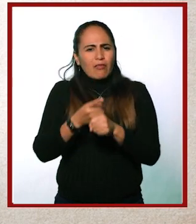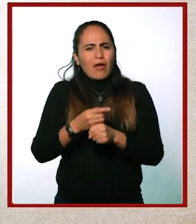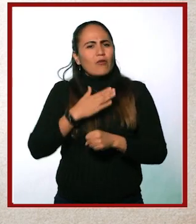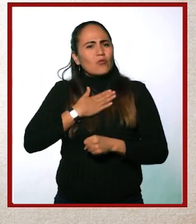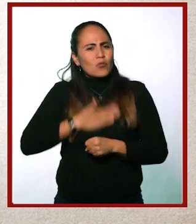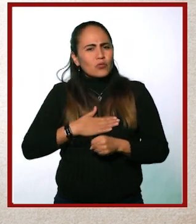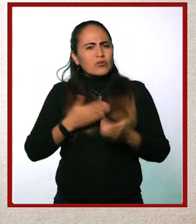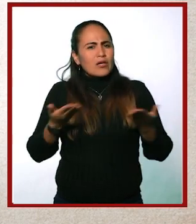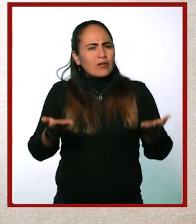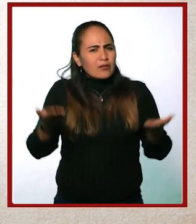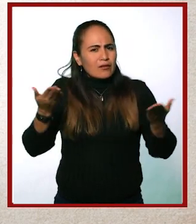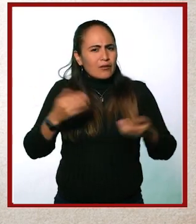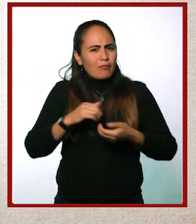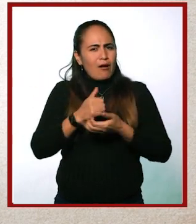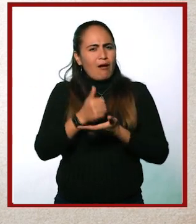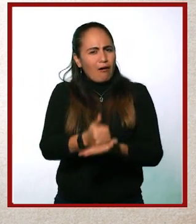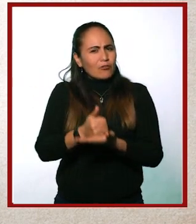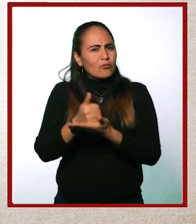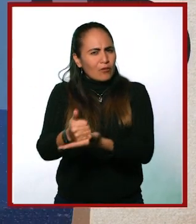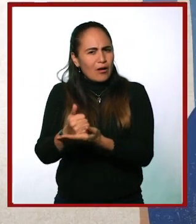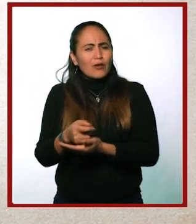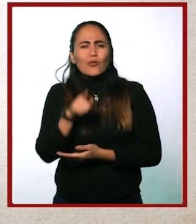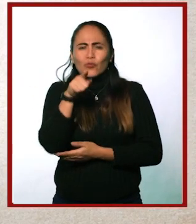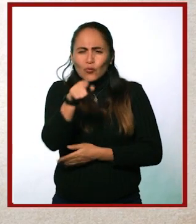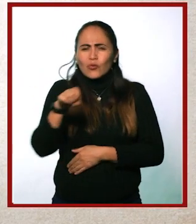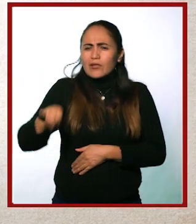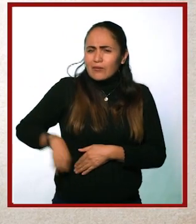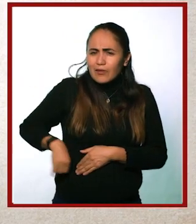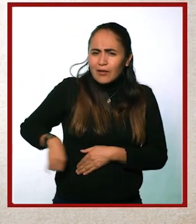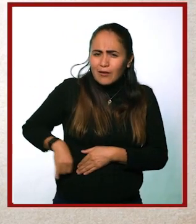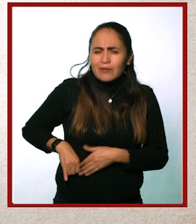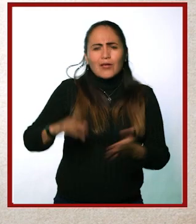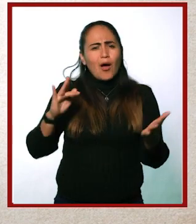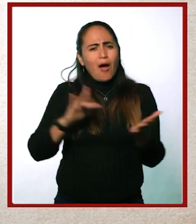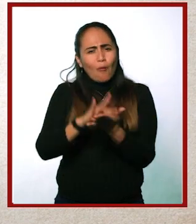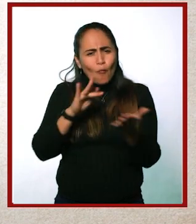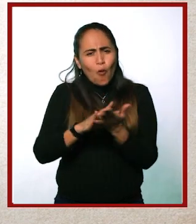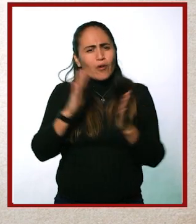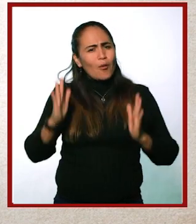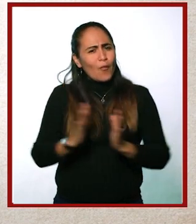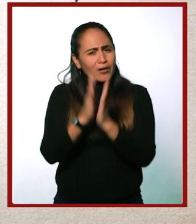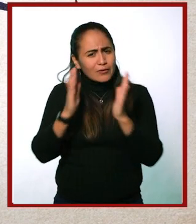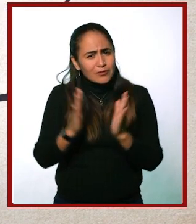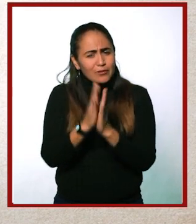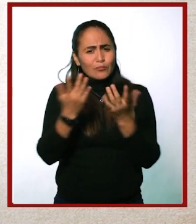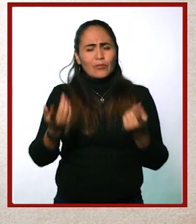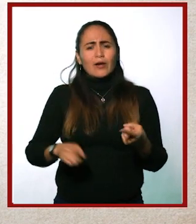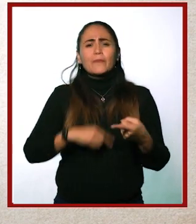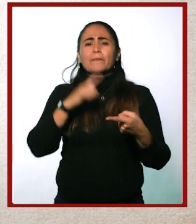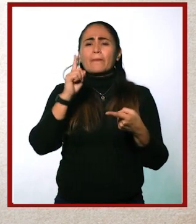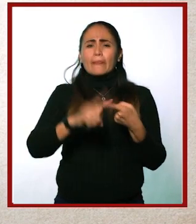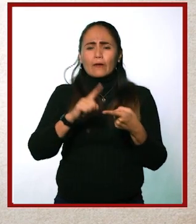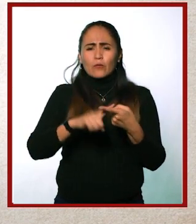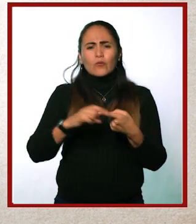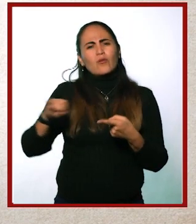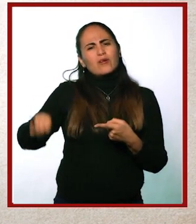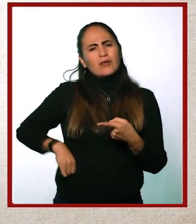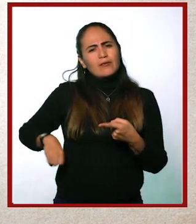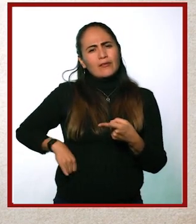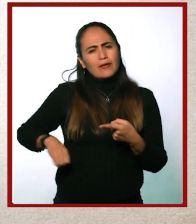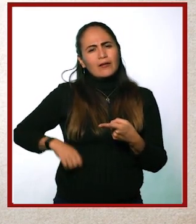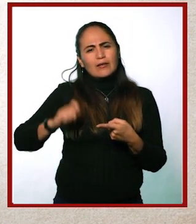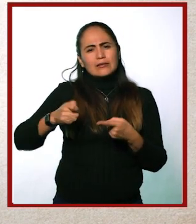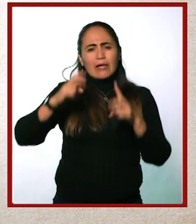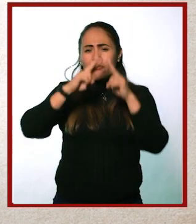sociedad más justa, equitativa y solidaria? Interésate, involúcrate y participa. 1. Interésate en